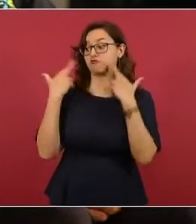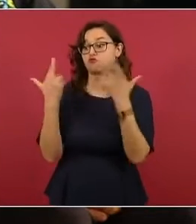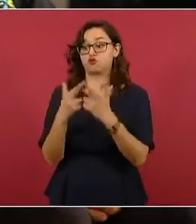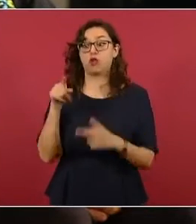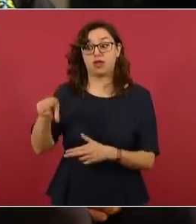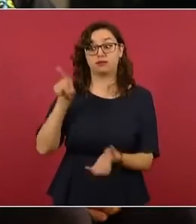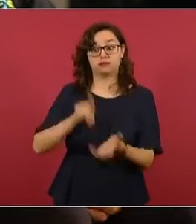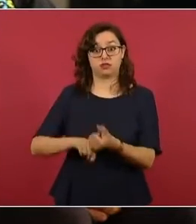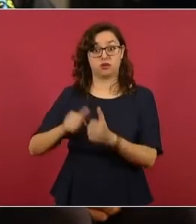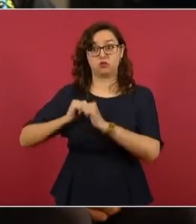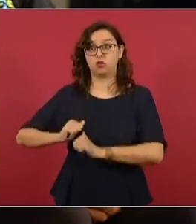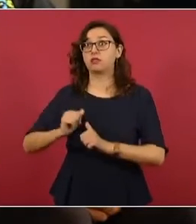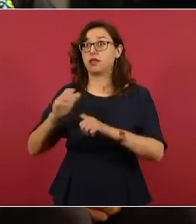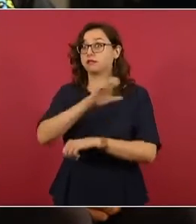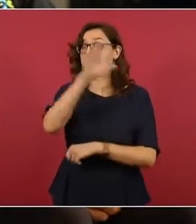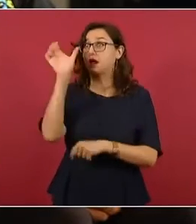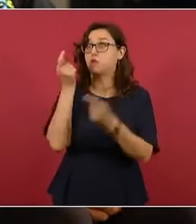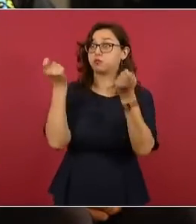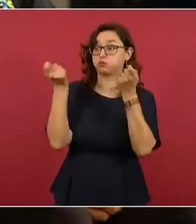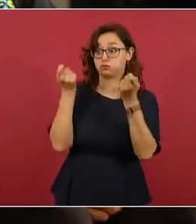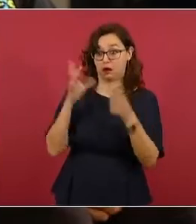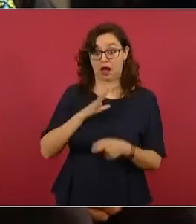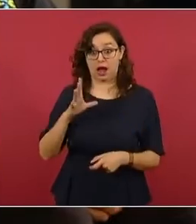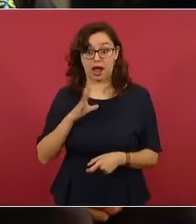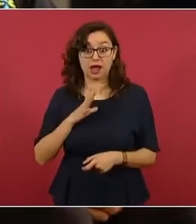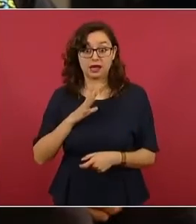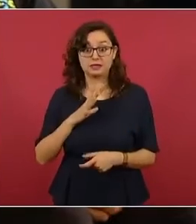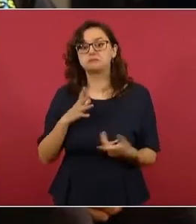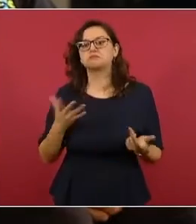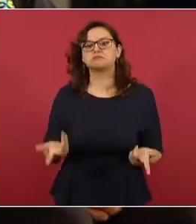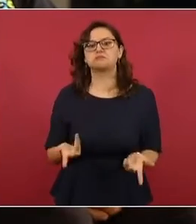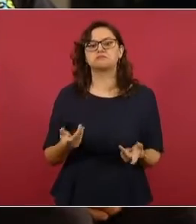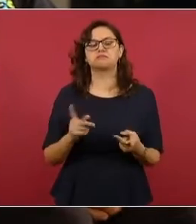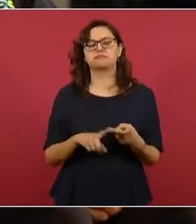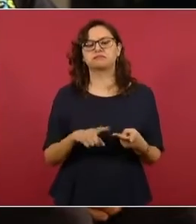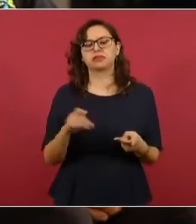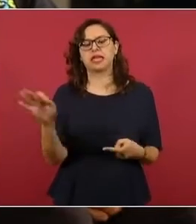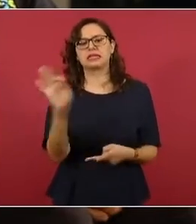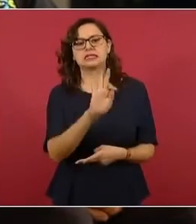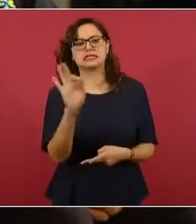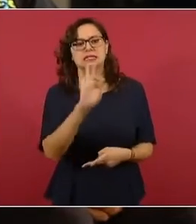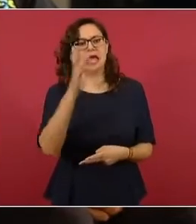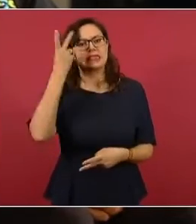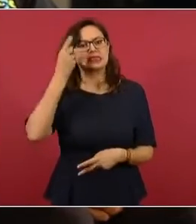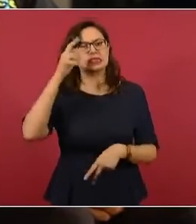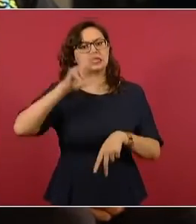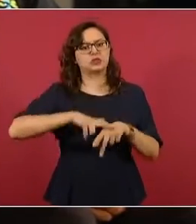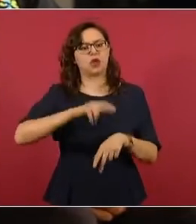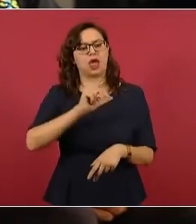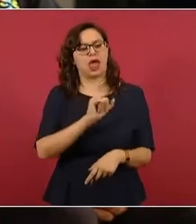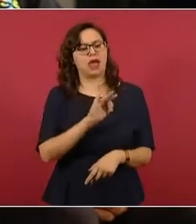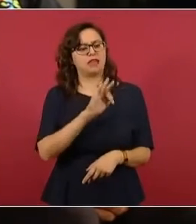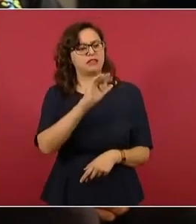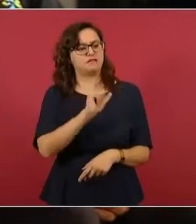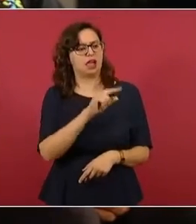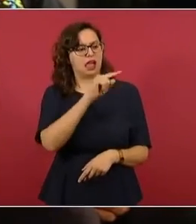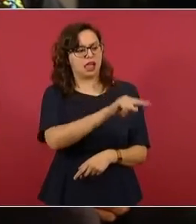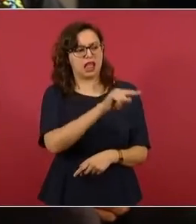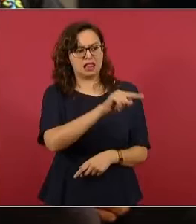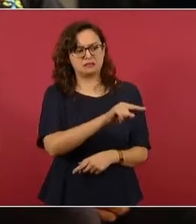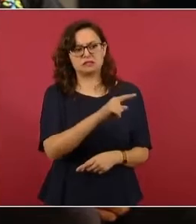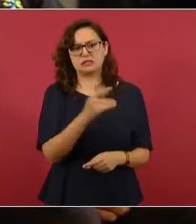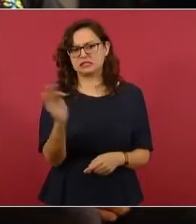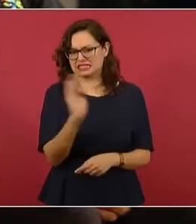usted estima conveniente que venga aquí el director del AIFA, el general Pastor. Es una persona que conoce muy bien el